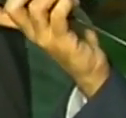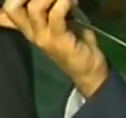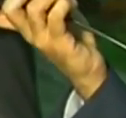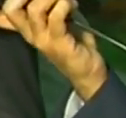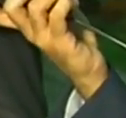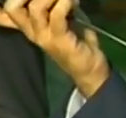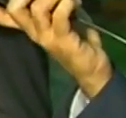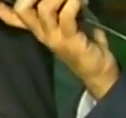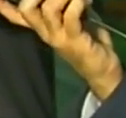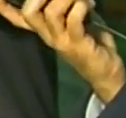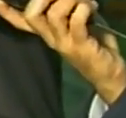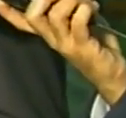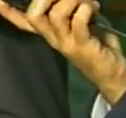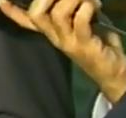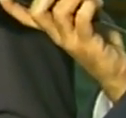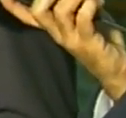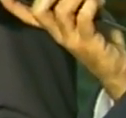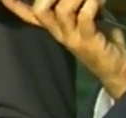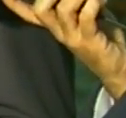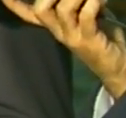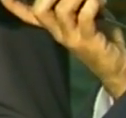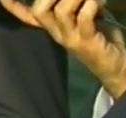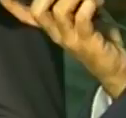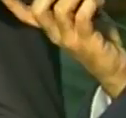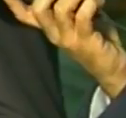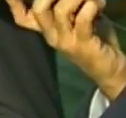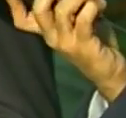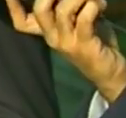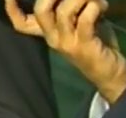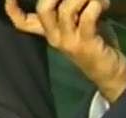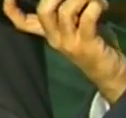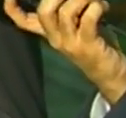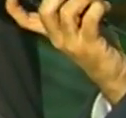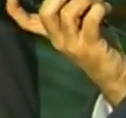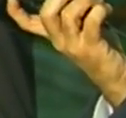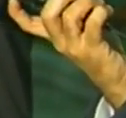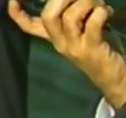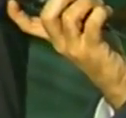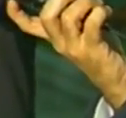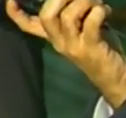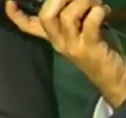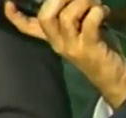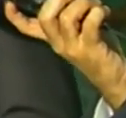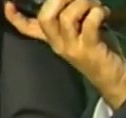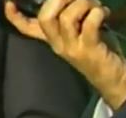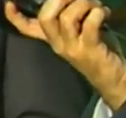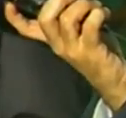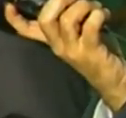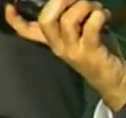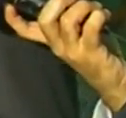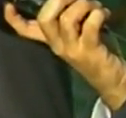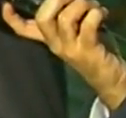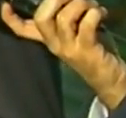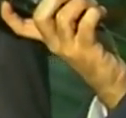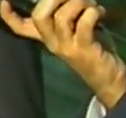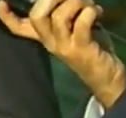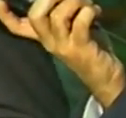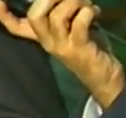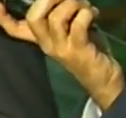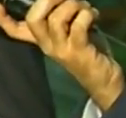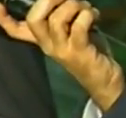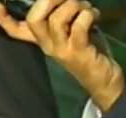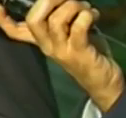dólares. Y nosotros, por supuesto, eso implica un gasto sumamente importante para el país.